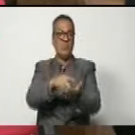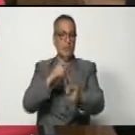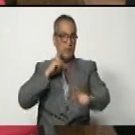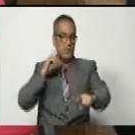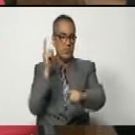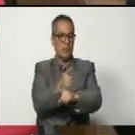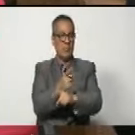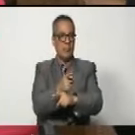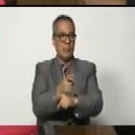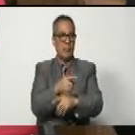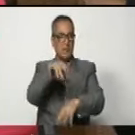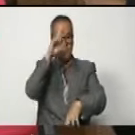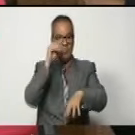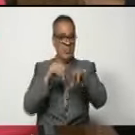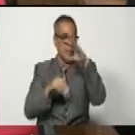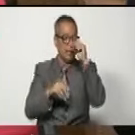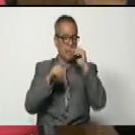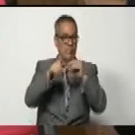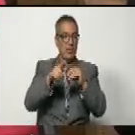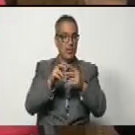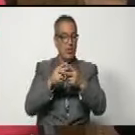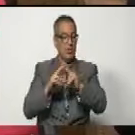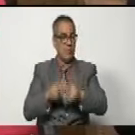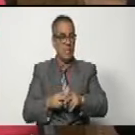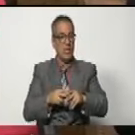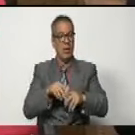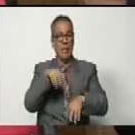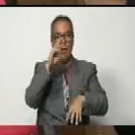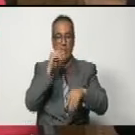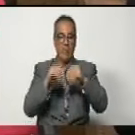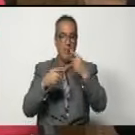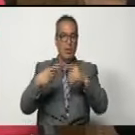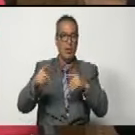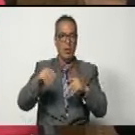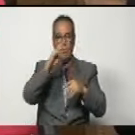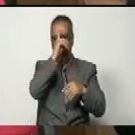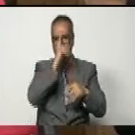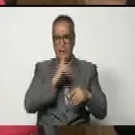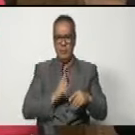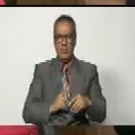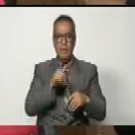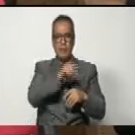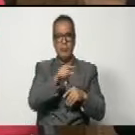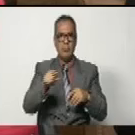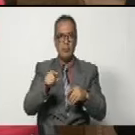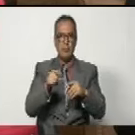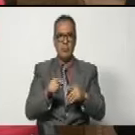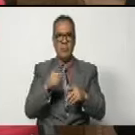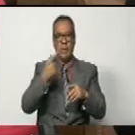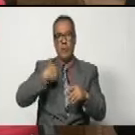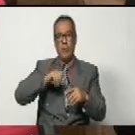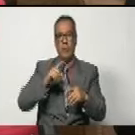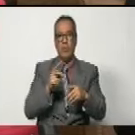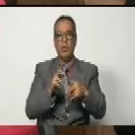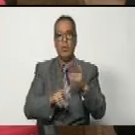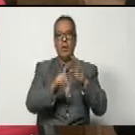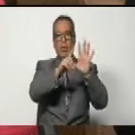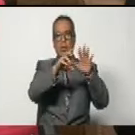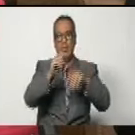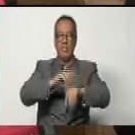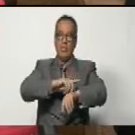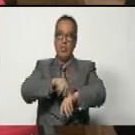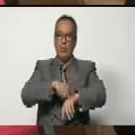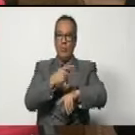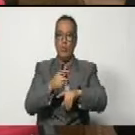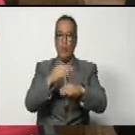recibir o dictar charlas, talleres o cursos sobre los derechos de las personas con discapacidad, las cuales no podrán exceder de 60